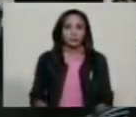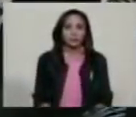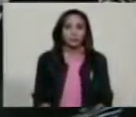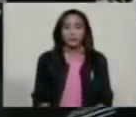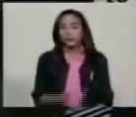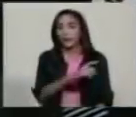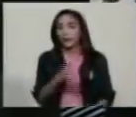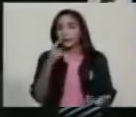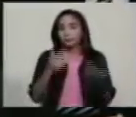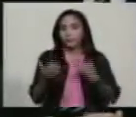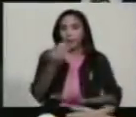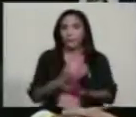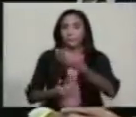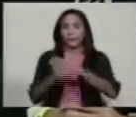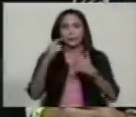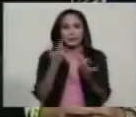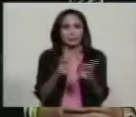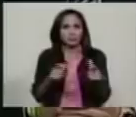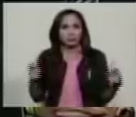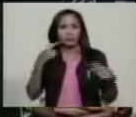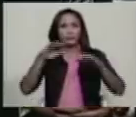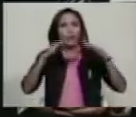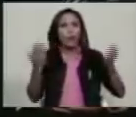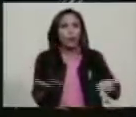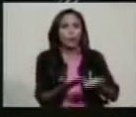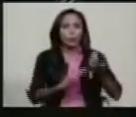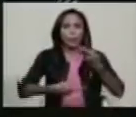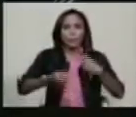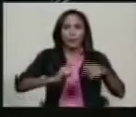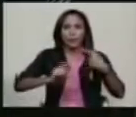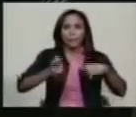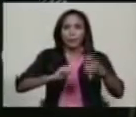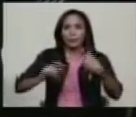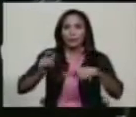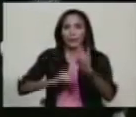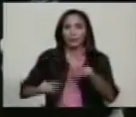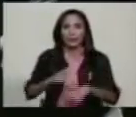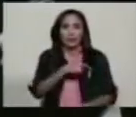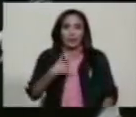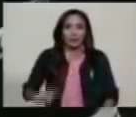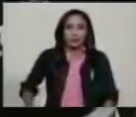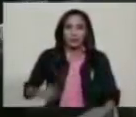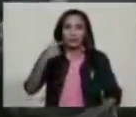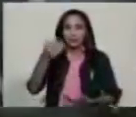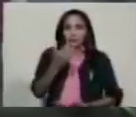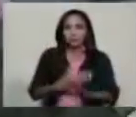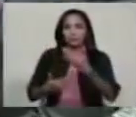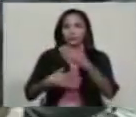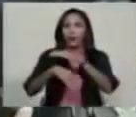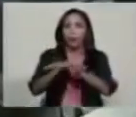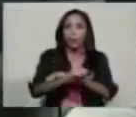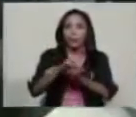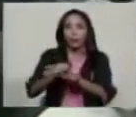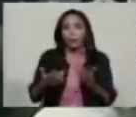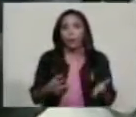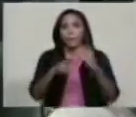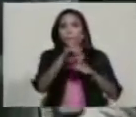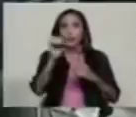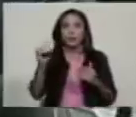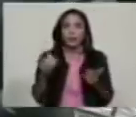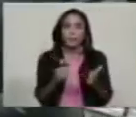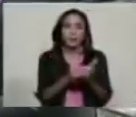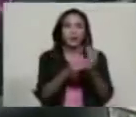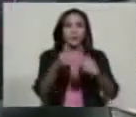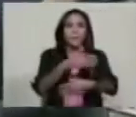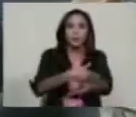feria comercial, la más grande del mundo, donde China realice ofertas de compras por más de 20 mil